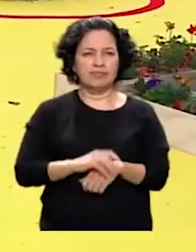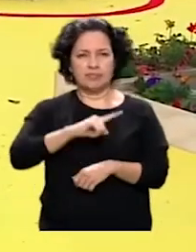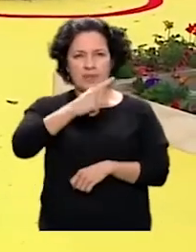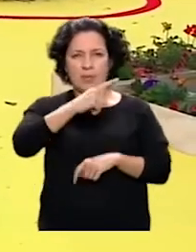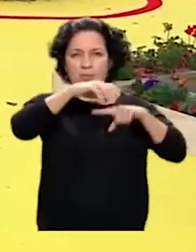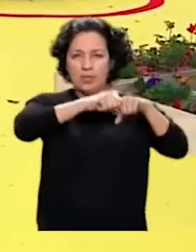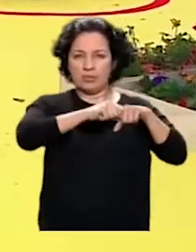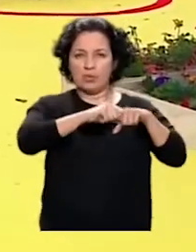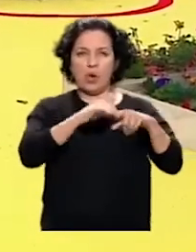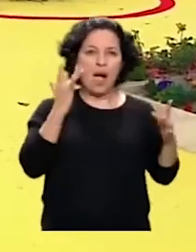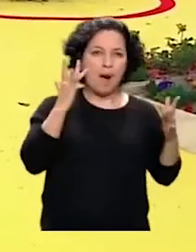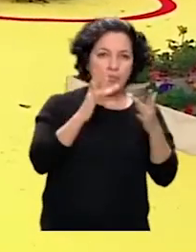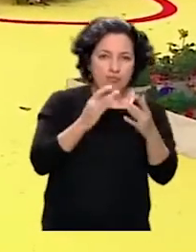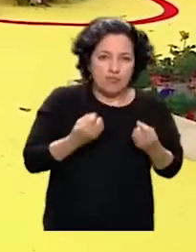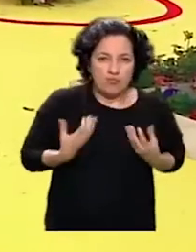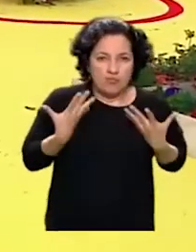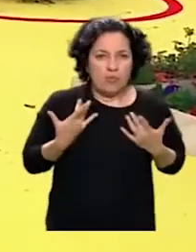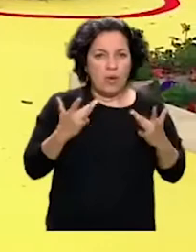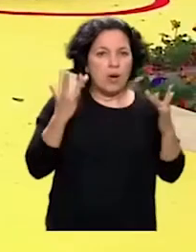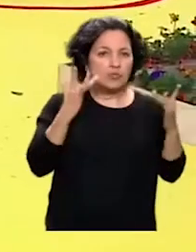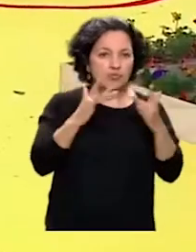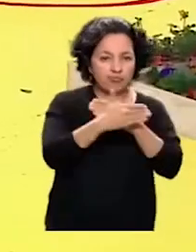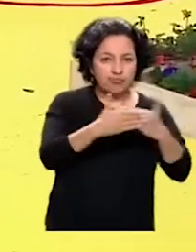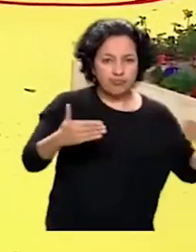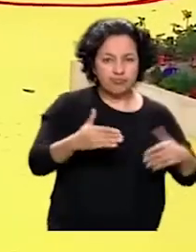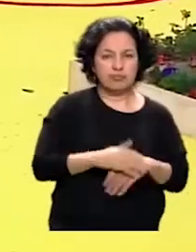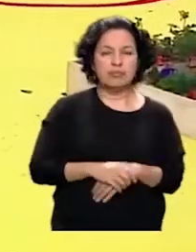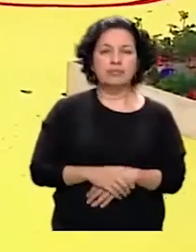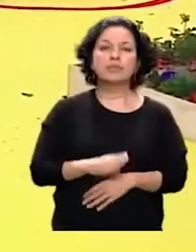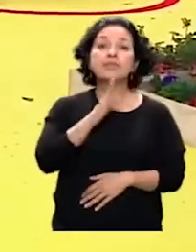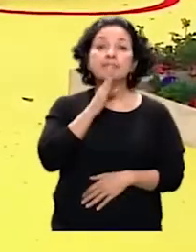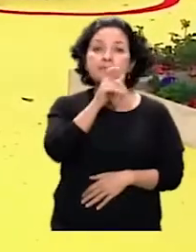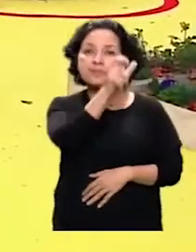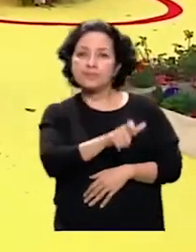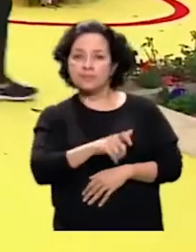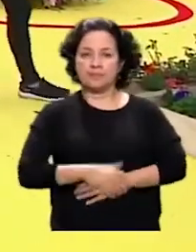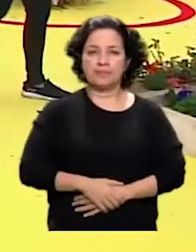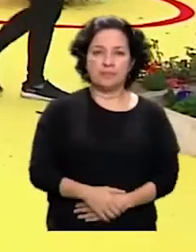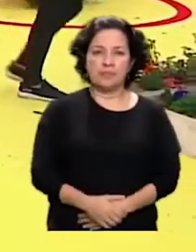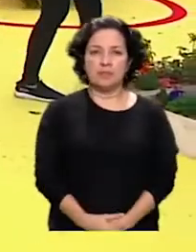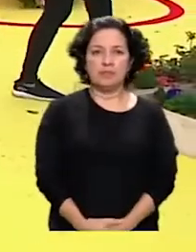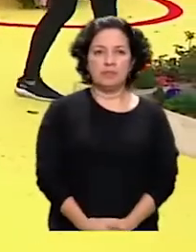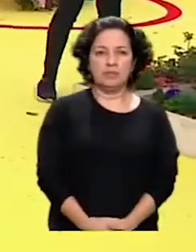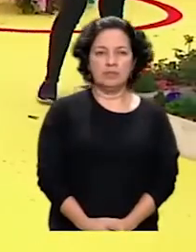Primer puesto, silleta infantil para